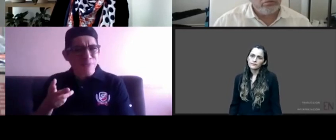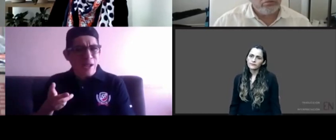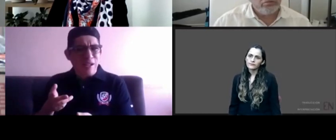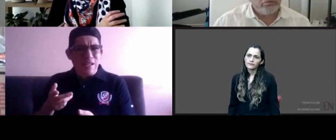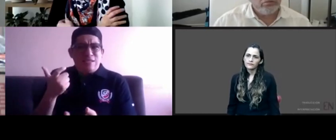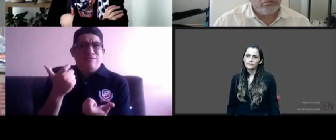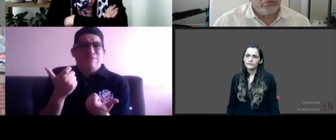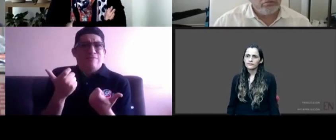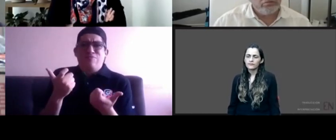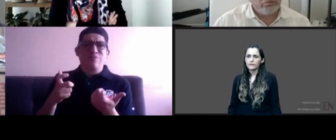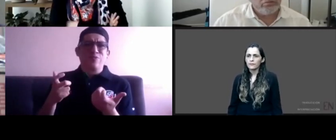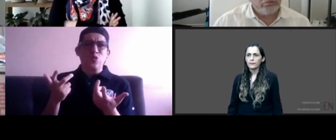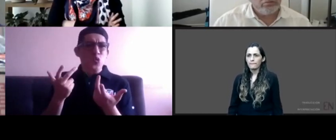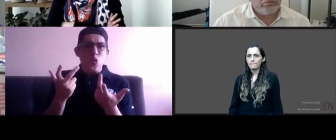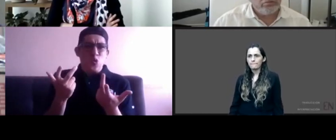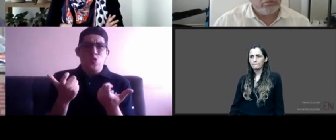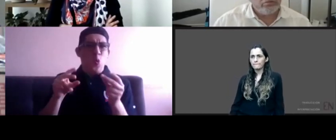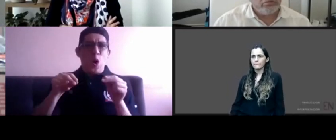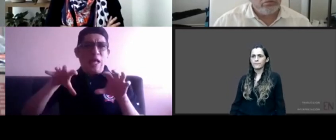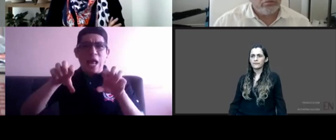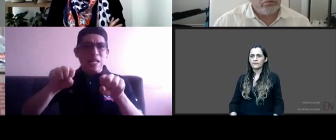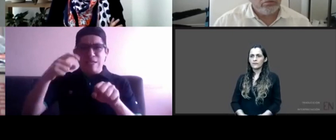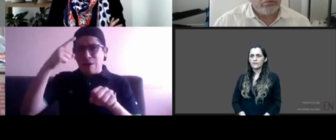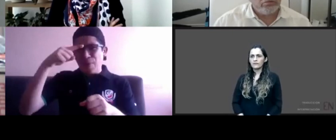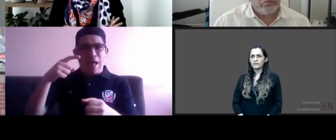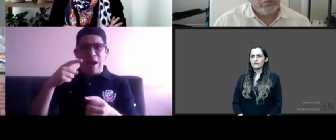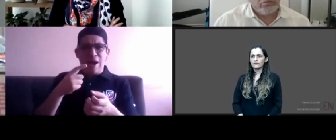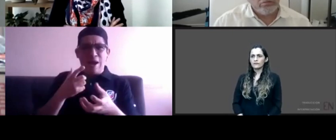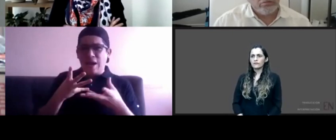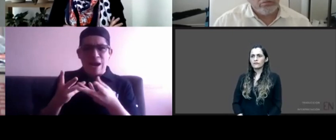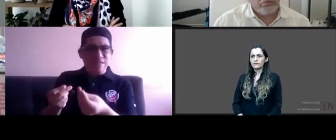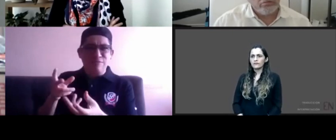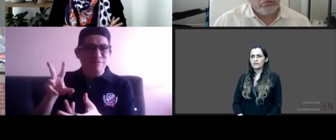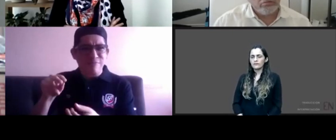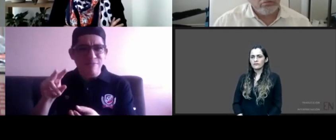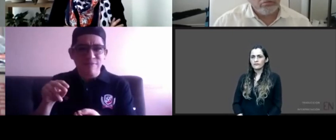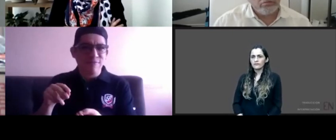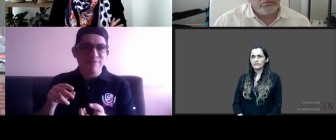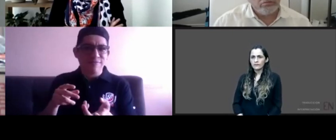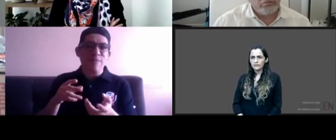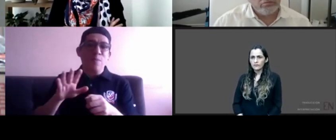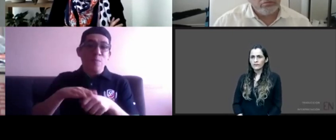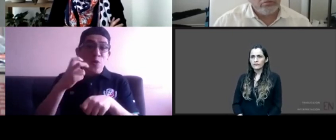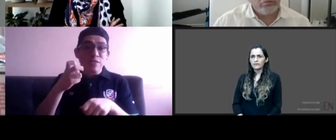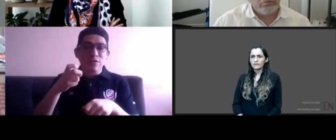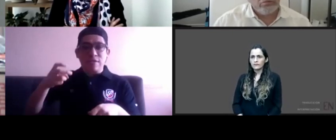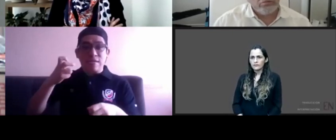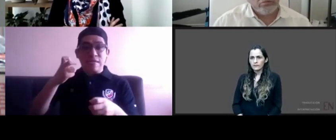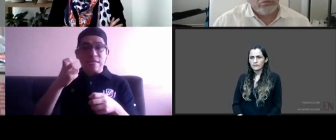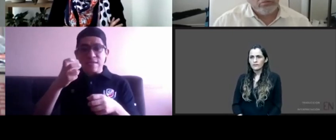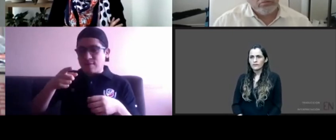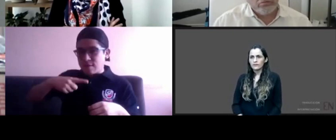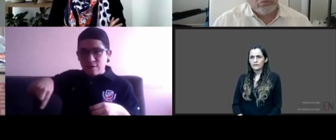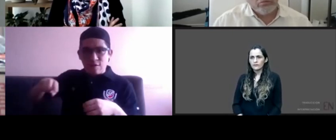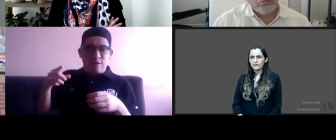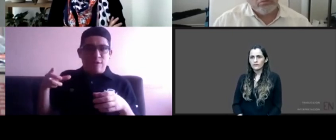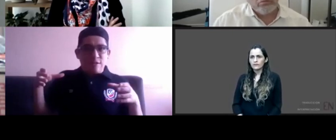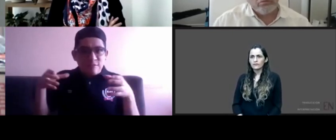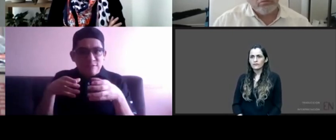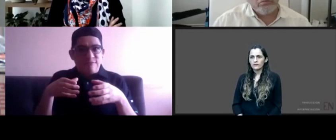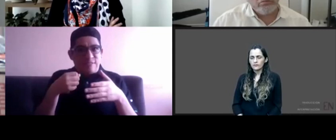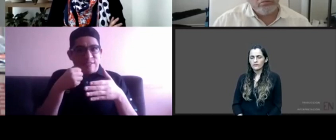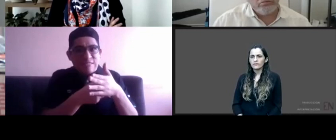que estuviéramos en una escuela bilingüe para personas sordas. Y sí, seguramente sé que hay ahí atrás un tema